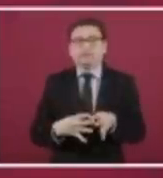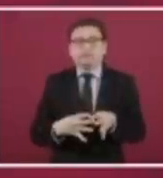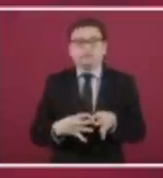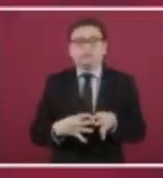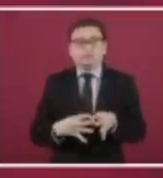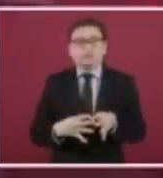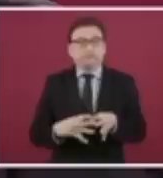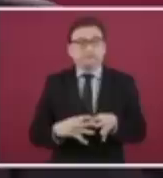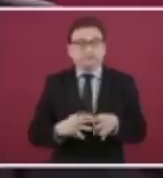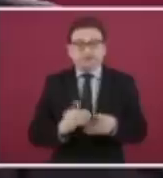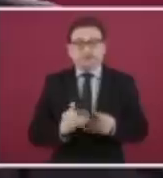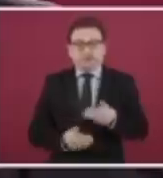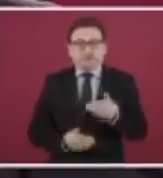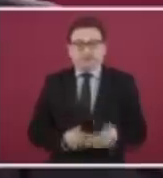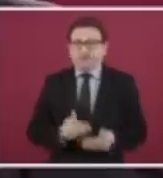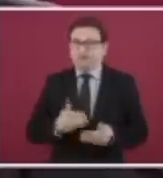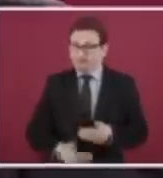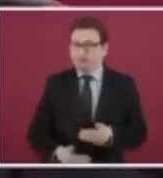un avance